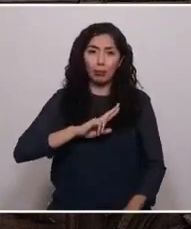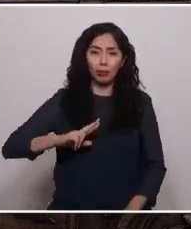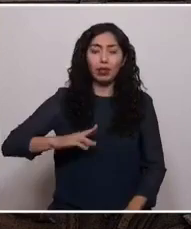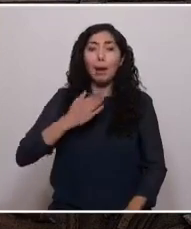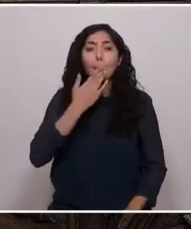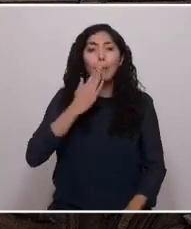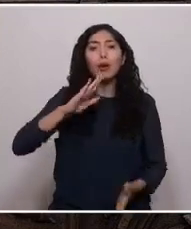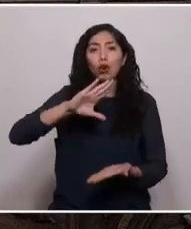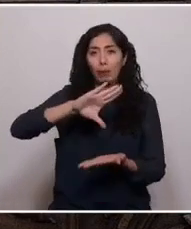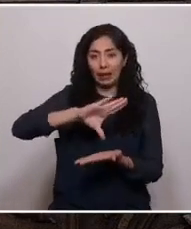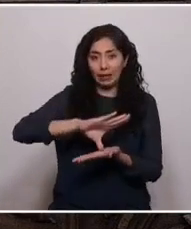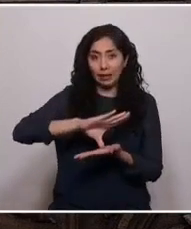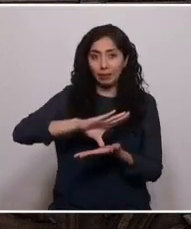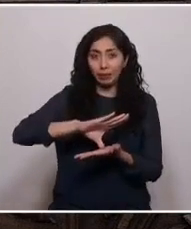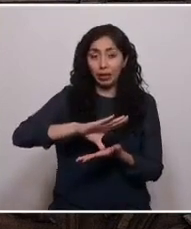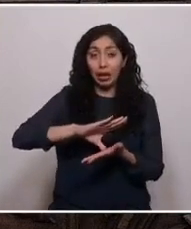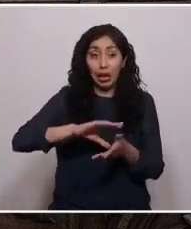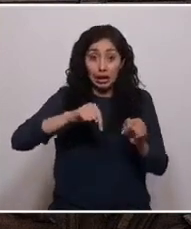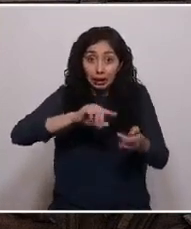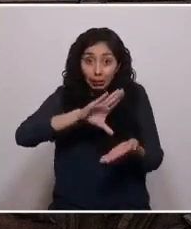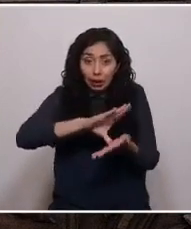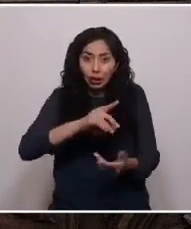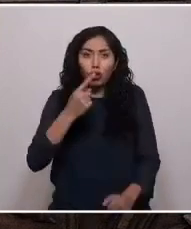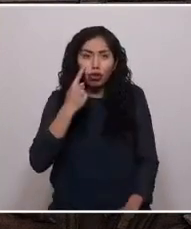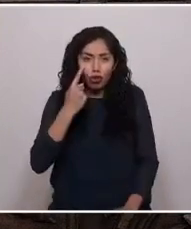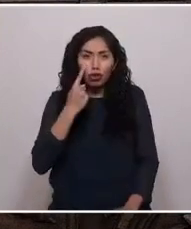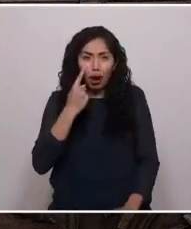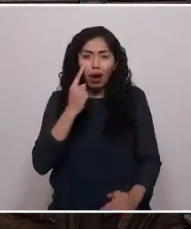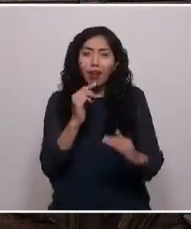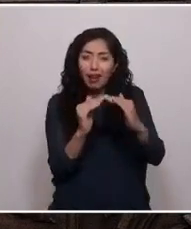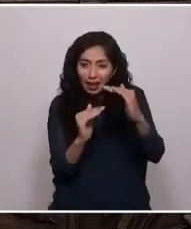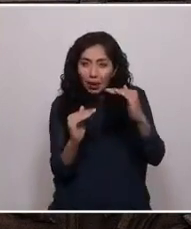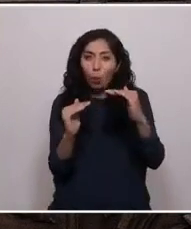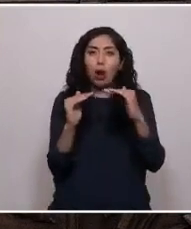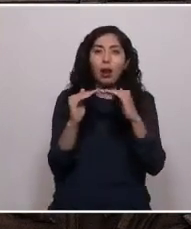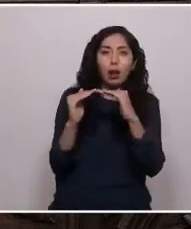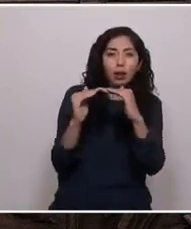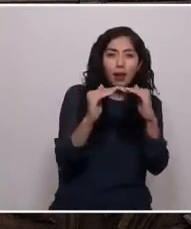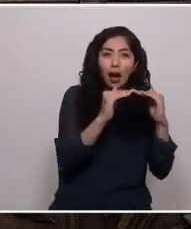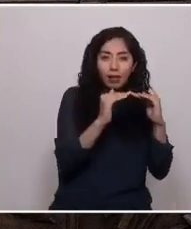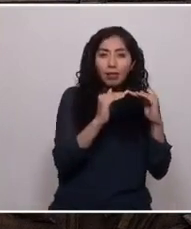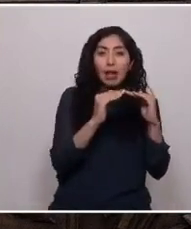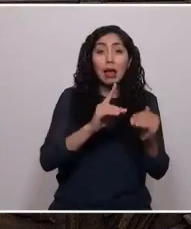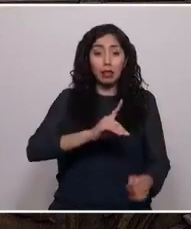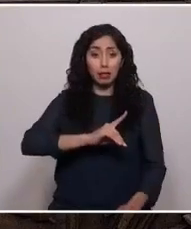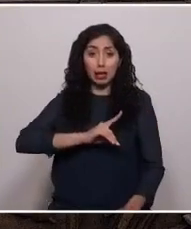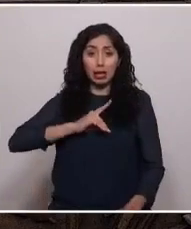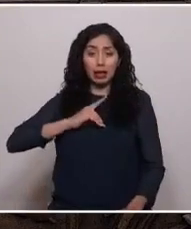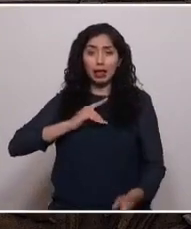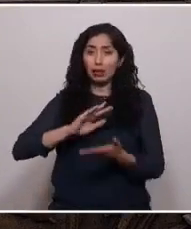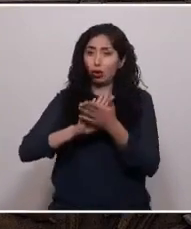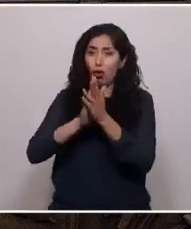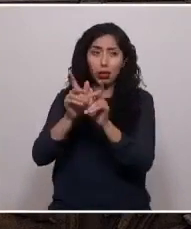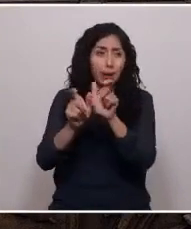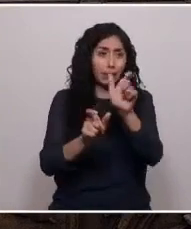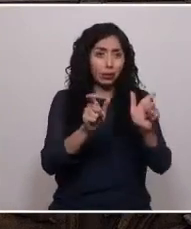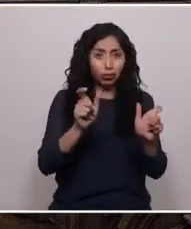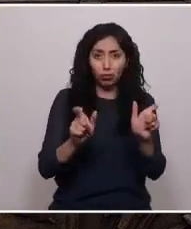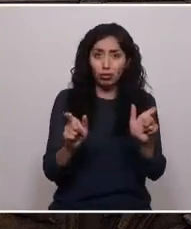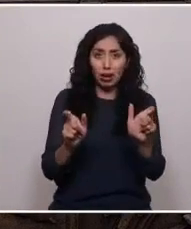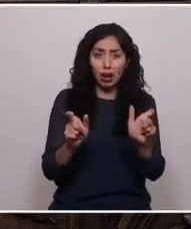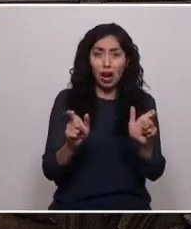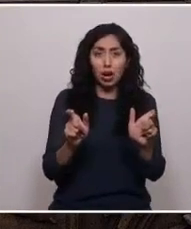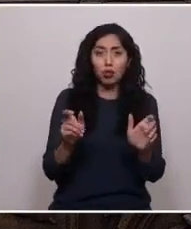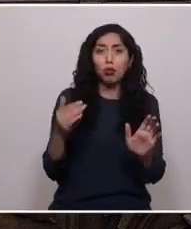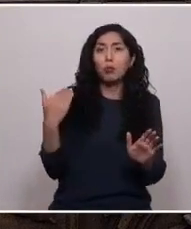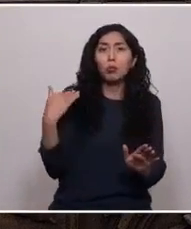en el que se conozca la igualdad la igual dignidad de toda persona sin discusión sin distinción